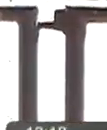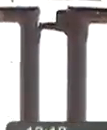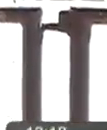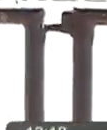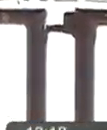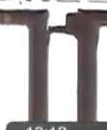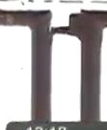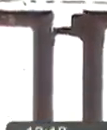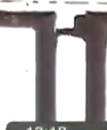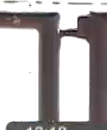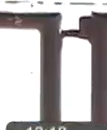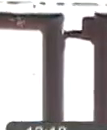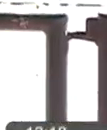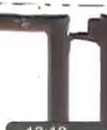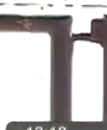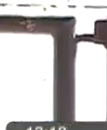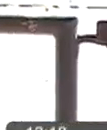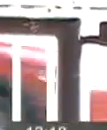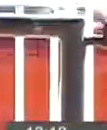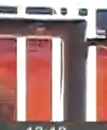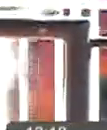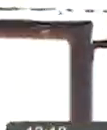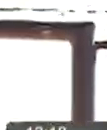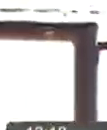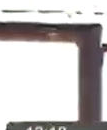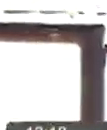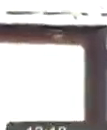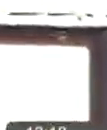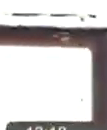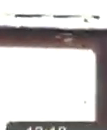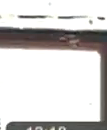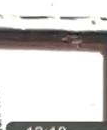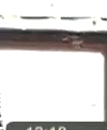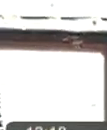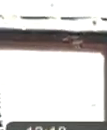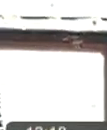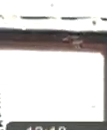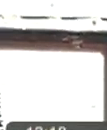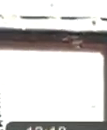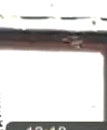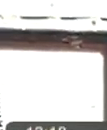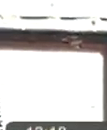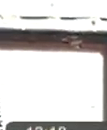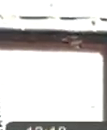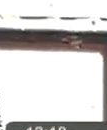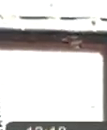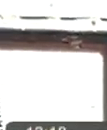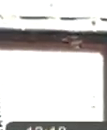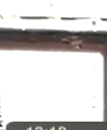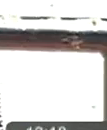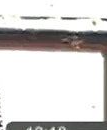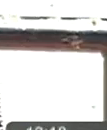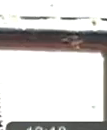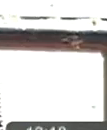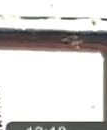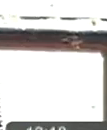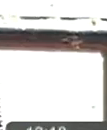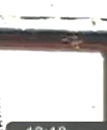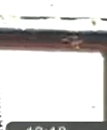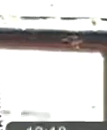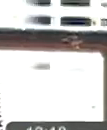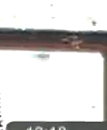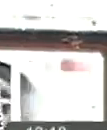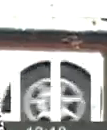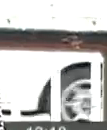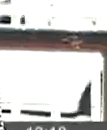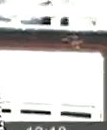Para compartir porque el Banco Central de Bolivia busca evitar las moras y beneficiar a la población. Un analista económico